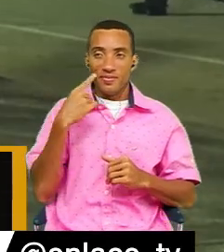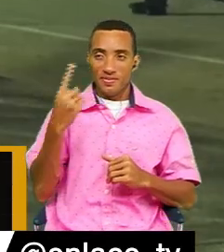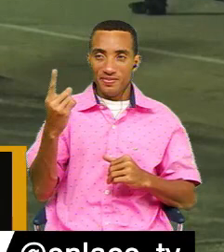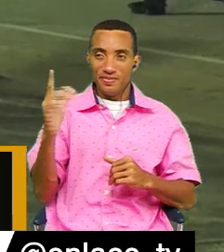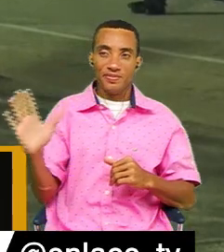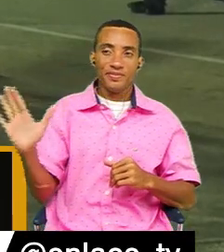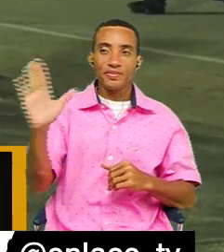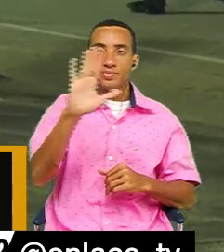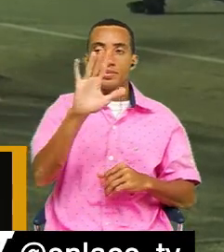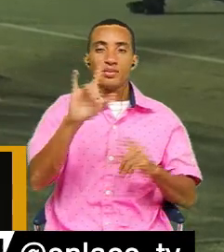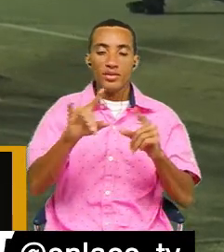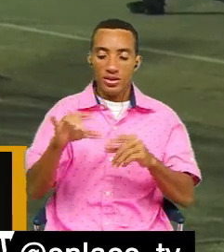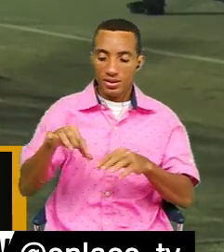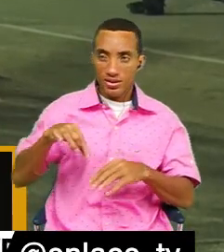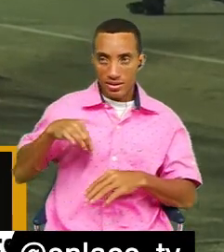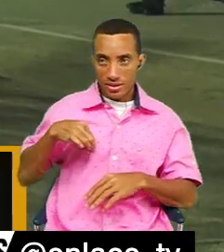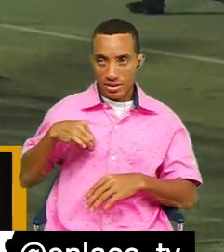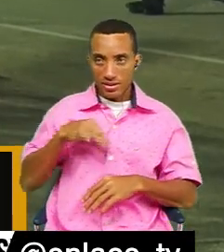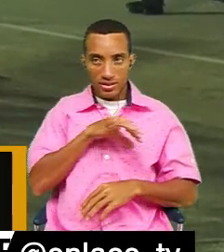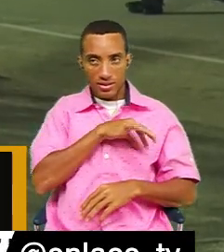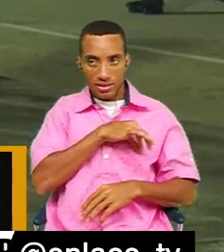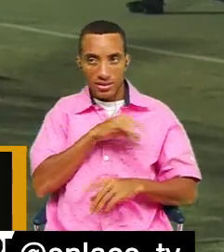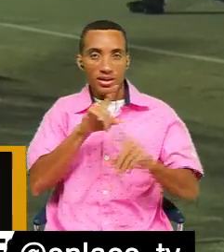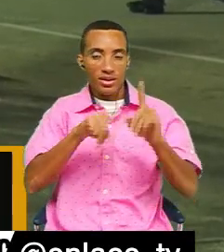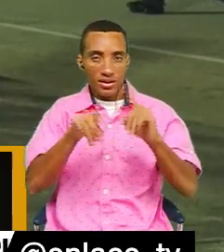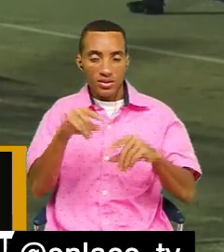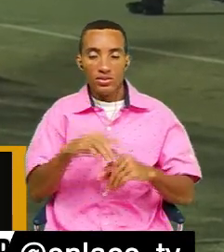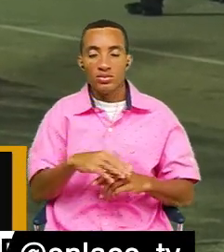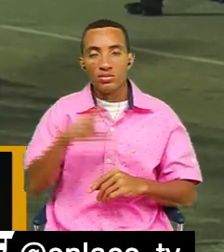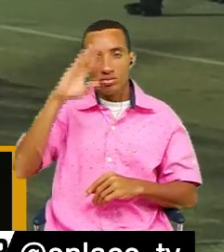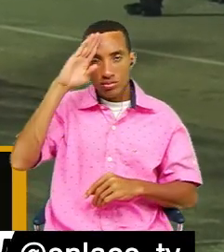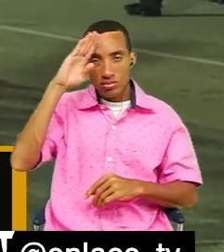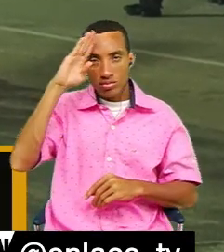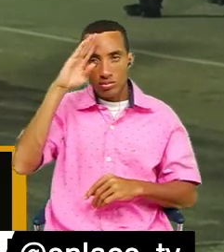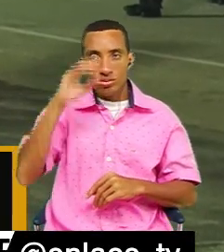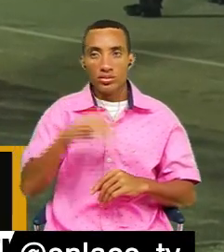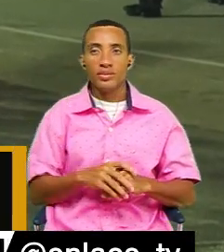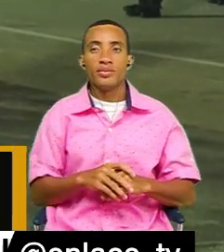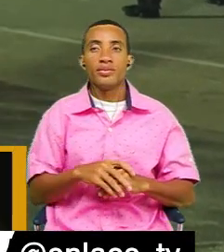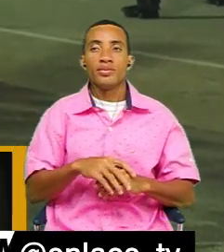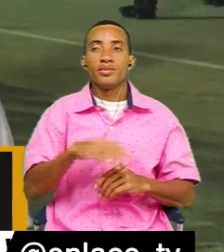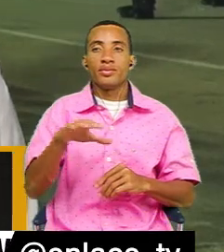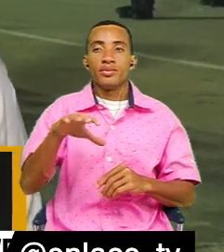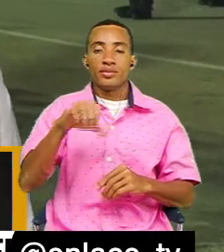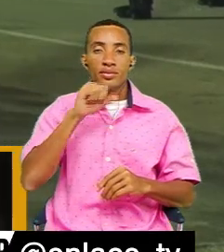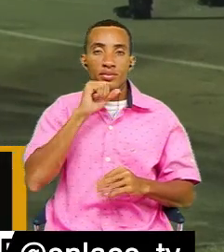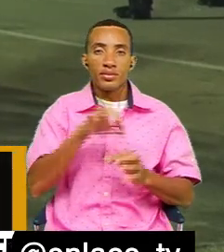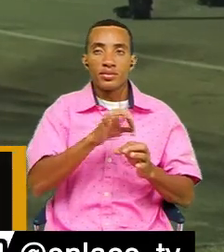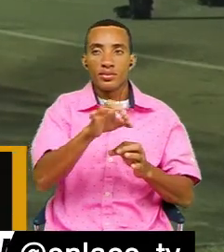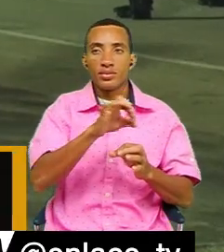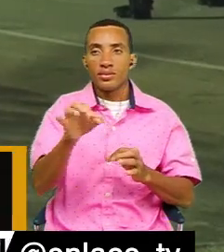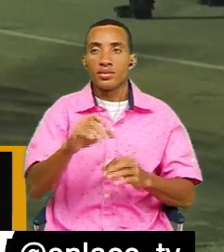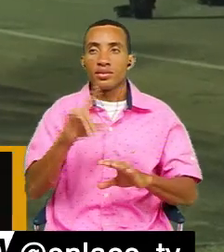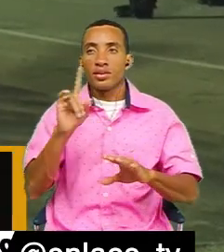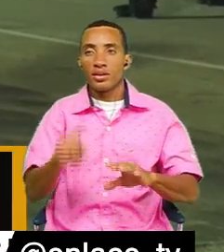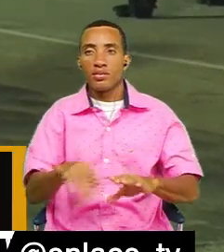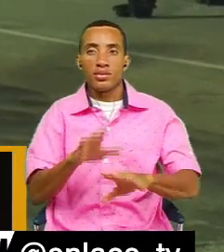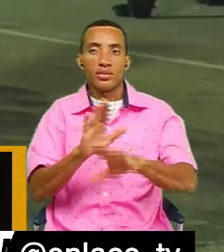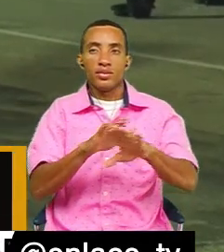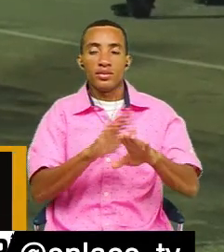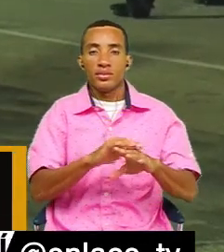justamente los reconocimientos que son impuestos a estos policías del comando del Departamento de Policía Magdalena Medio. Cabe anunciar, y de paso pues